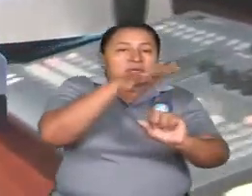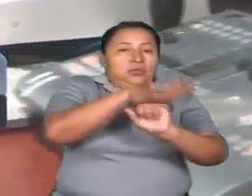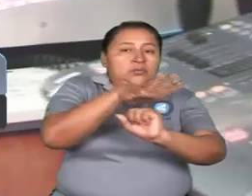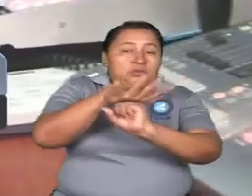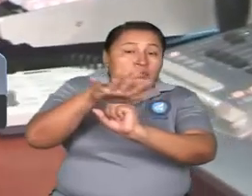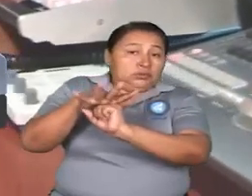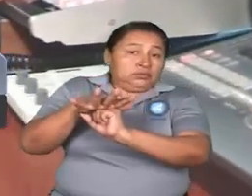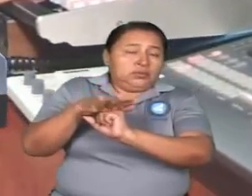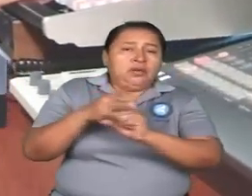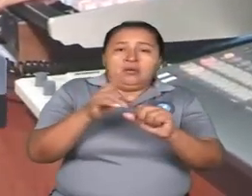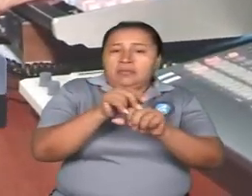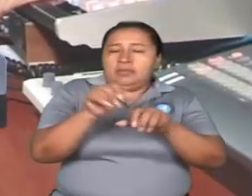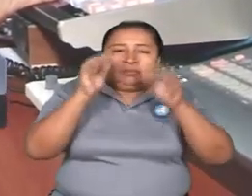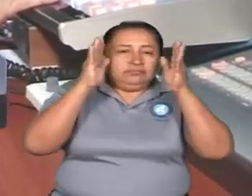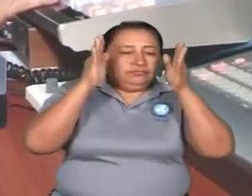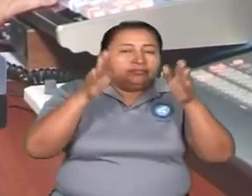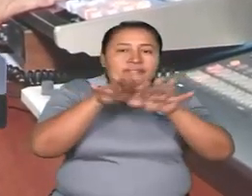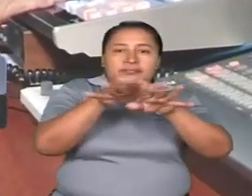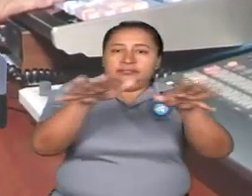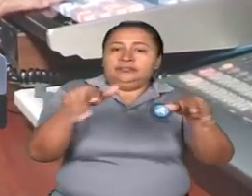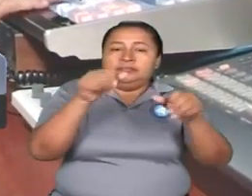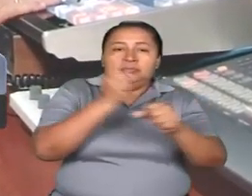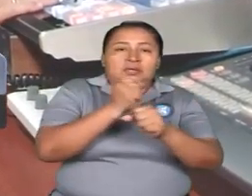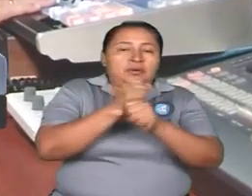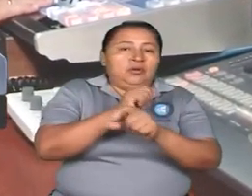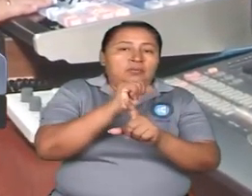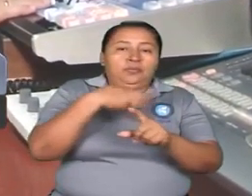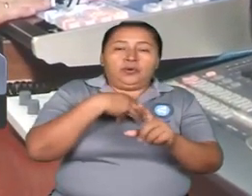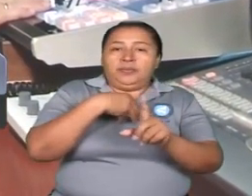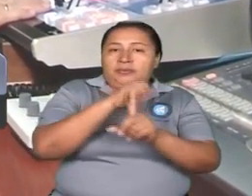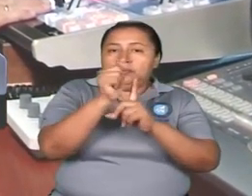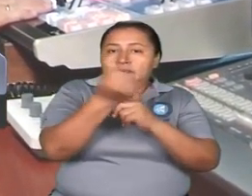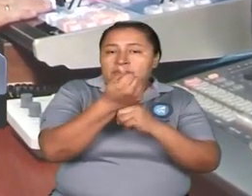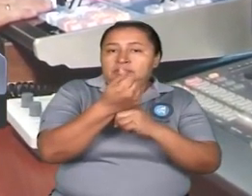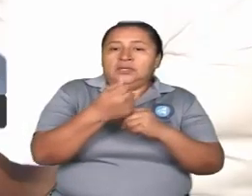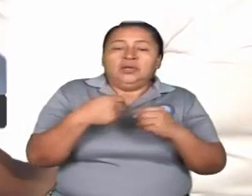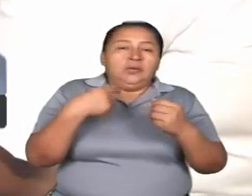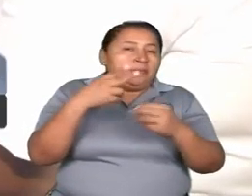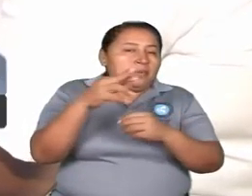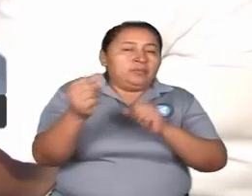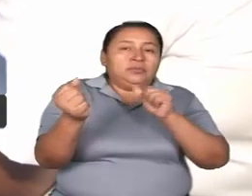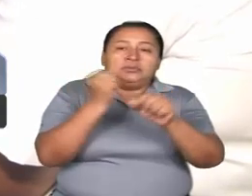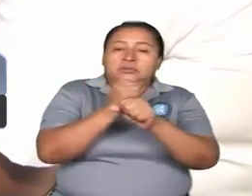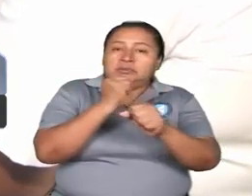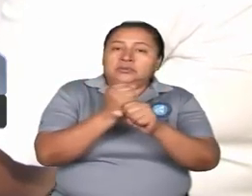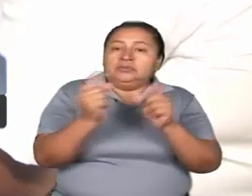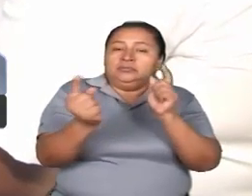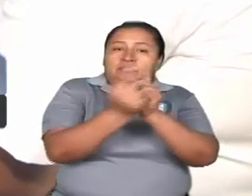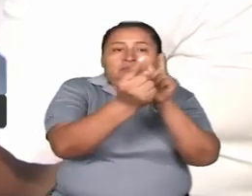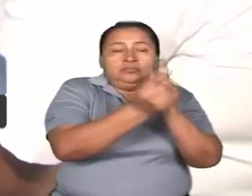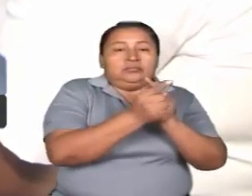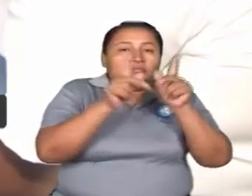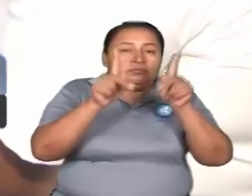la misma cobertura del trabajo legislativo, la misma cobertura de los encuentros de participación ciudadana,